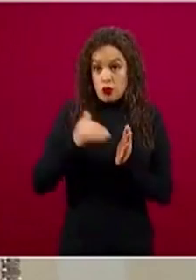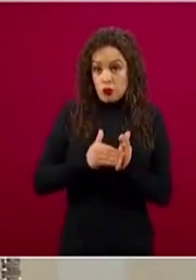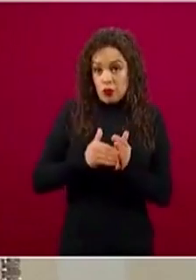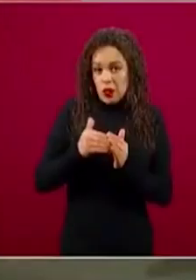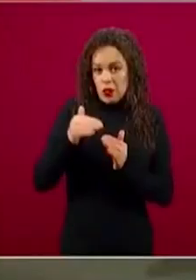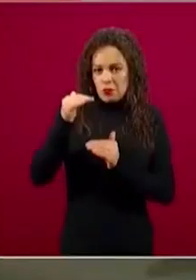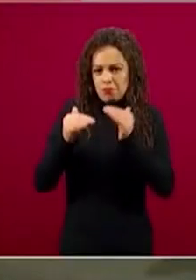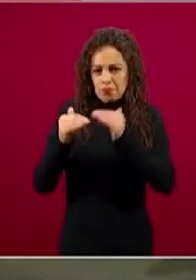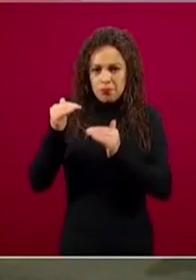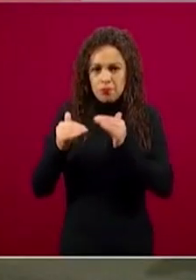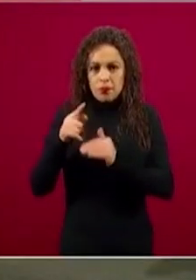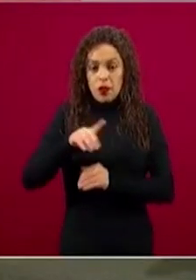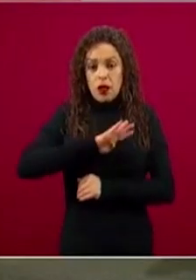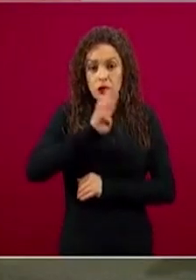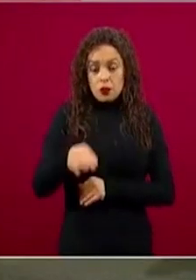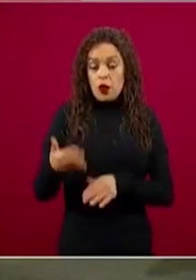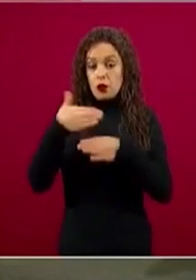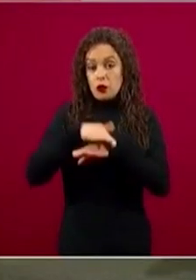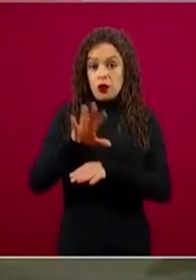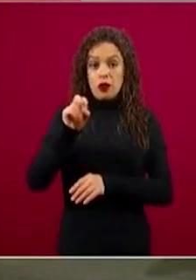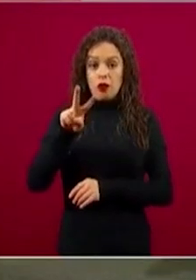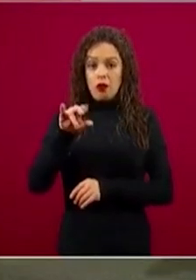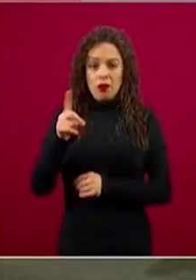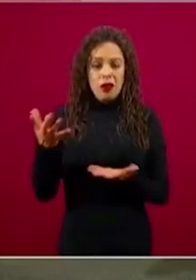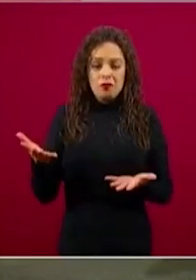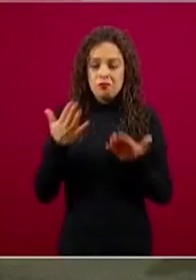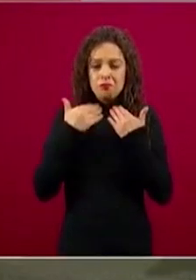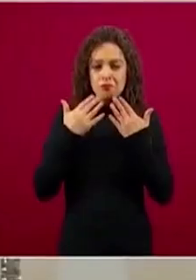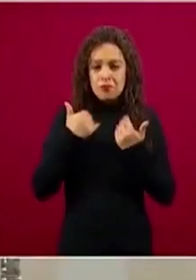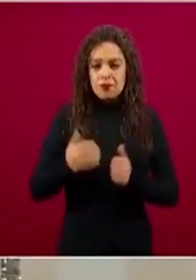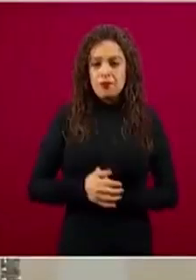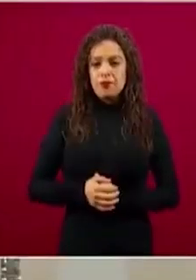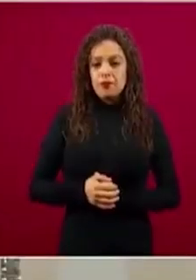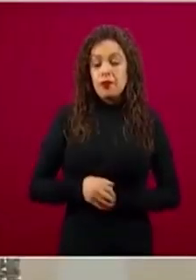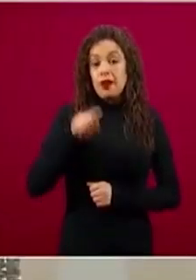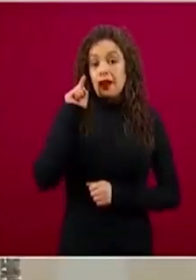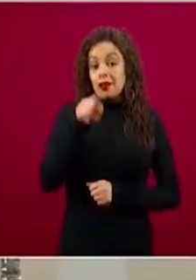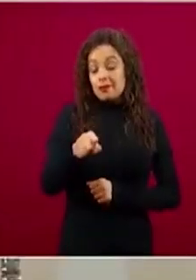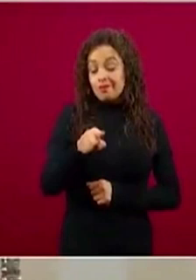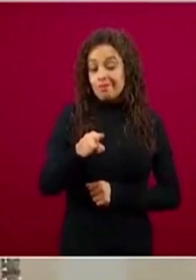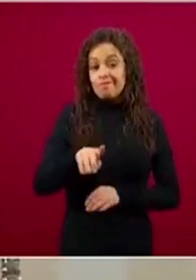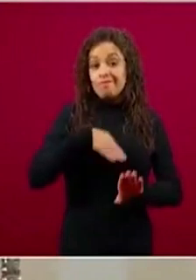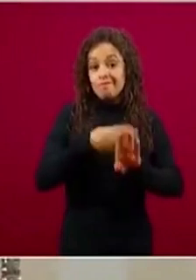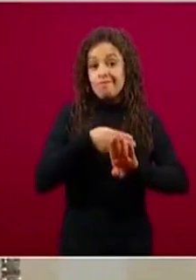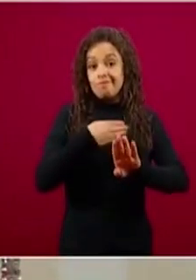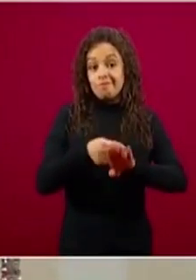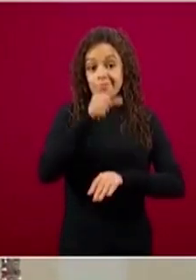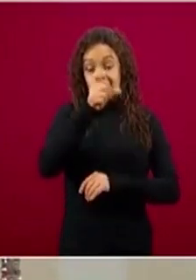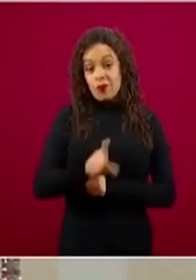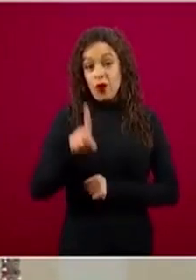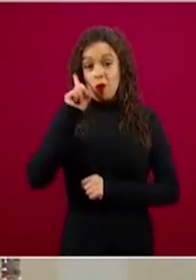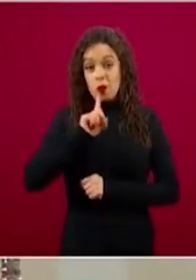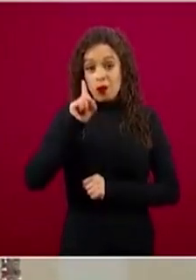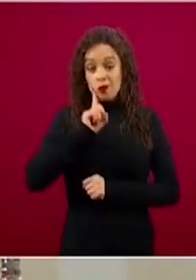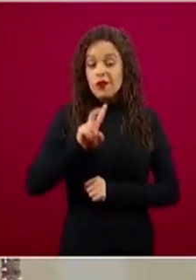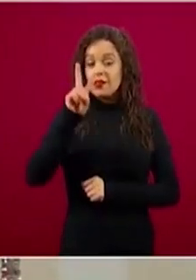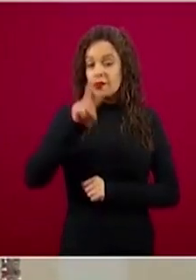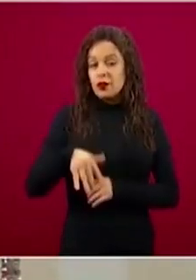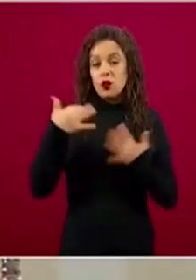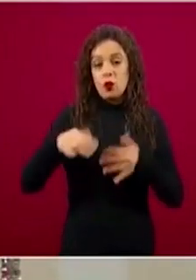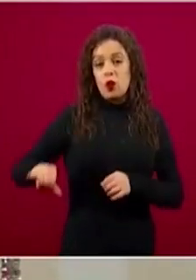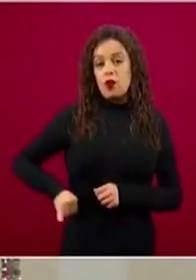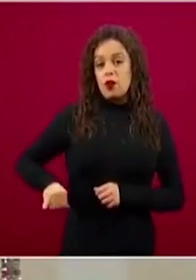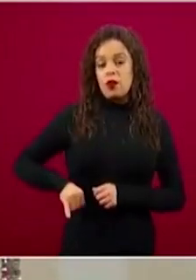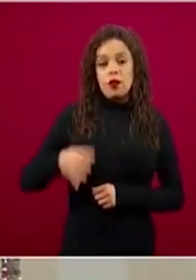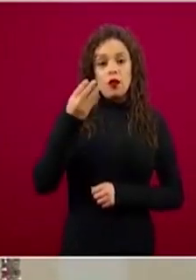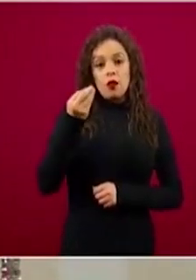lamentablemente perdieron la vida. Sobre la violencia contra las mujeres, es un tema que nos interesa mucho porque siempre lo hemos considerado una de las grandes